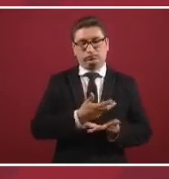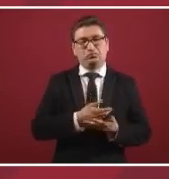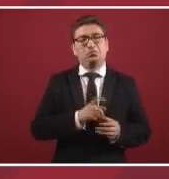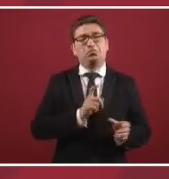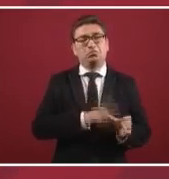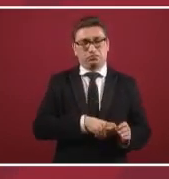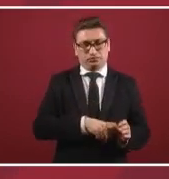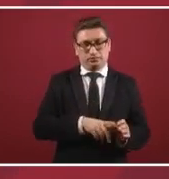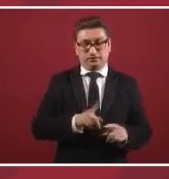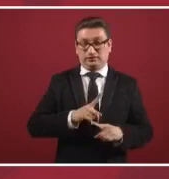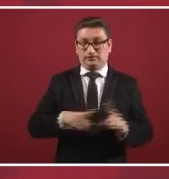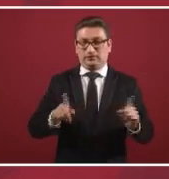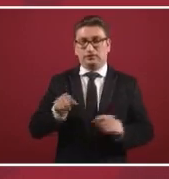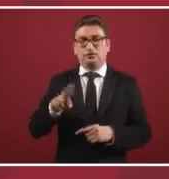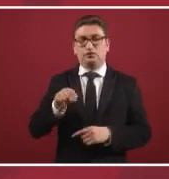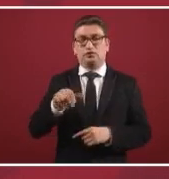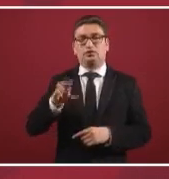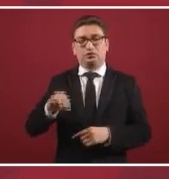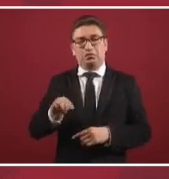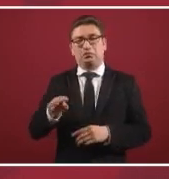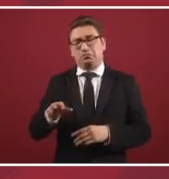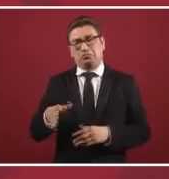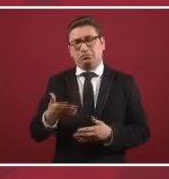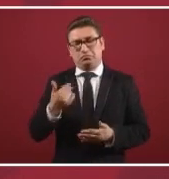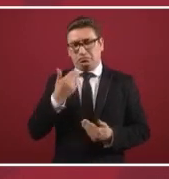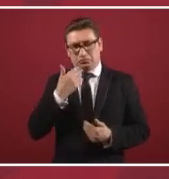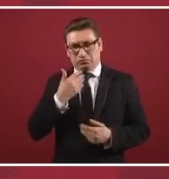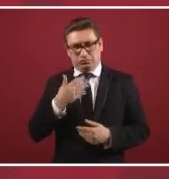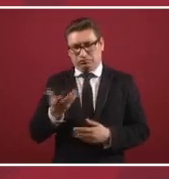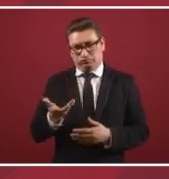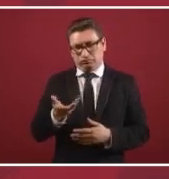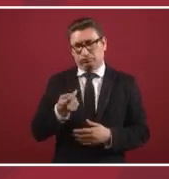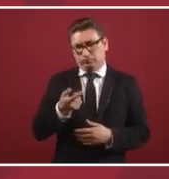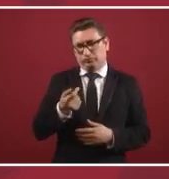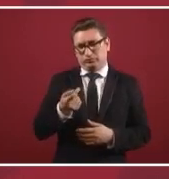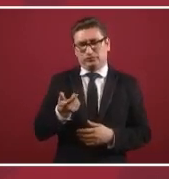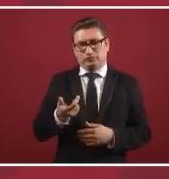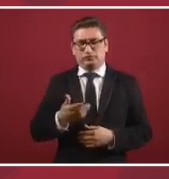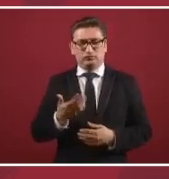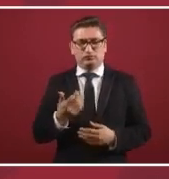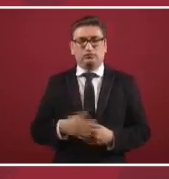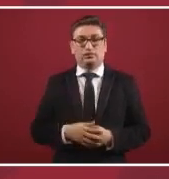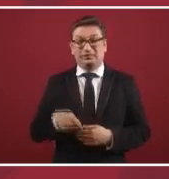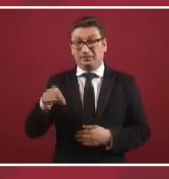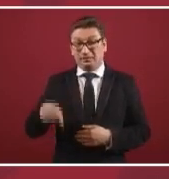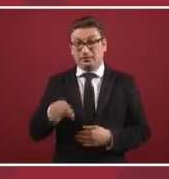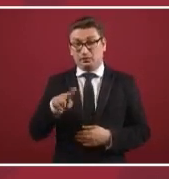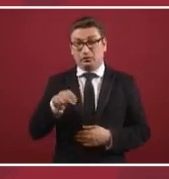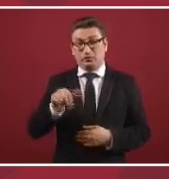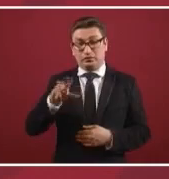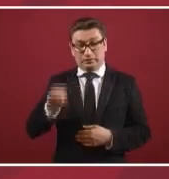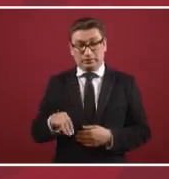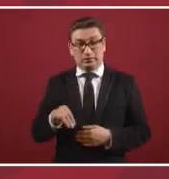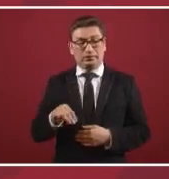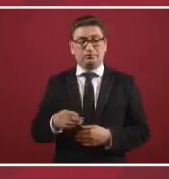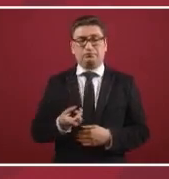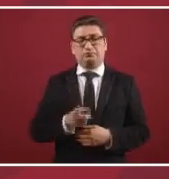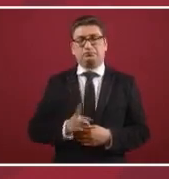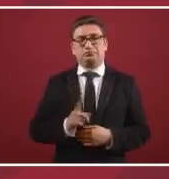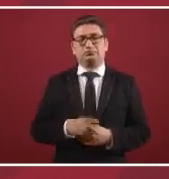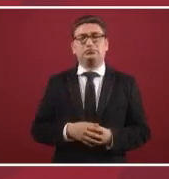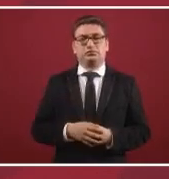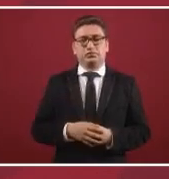desgraciadamente el influyentismo. No tanto, pero sí hay. Pero aquí en la UNAM